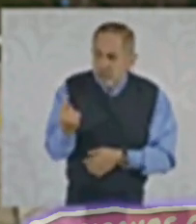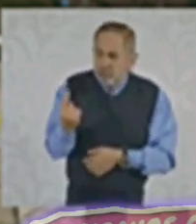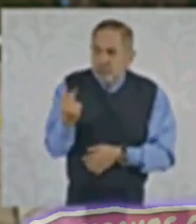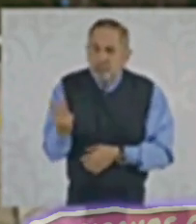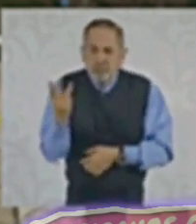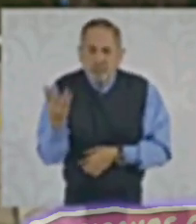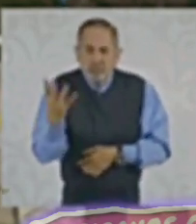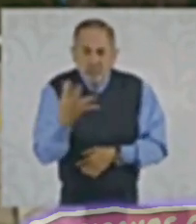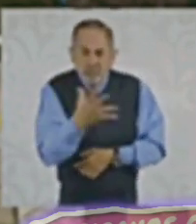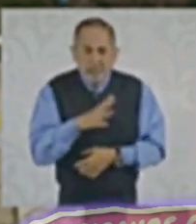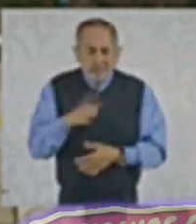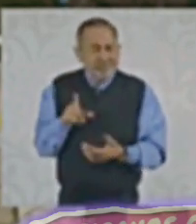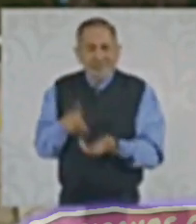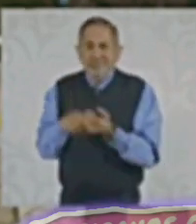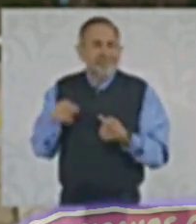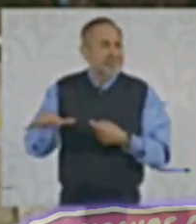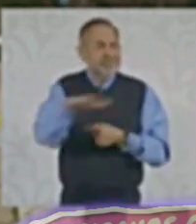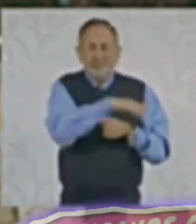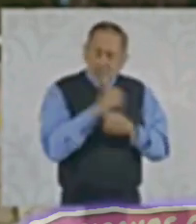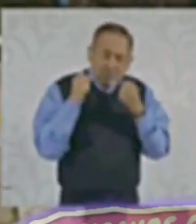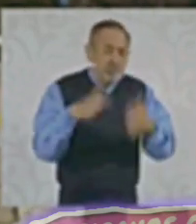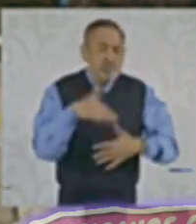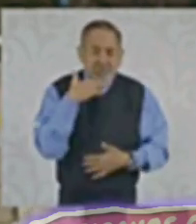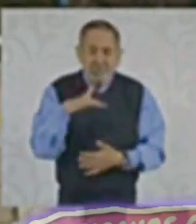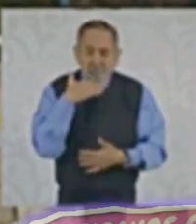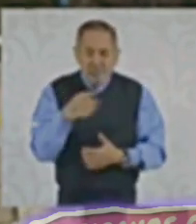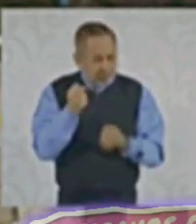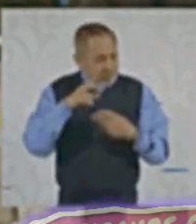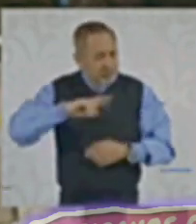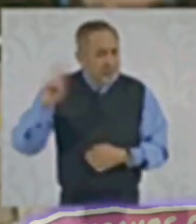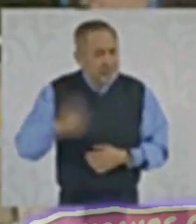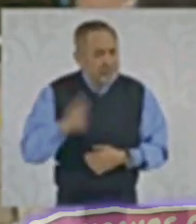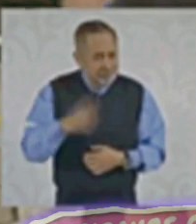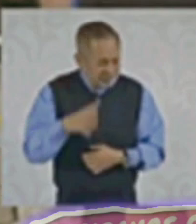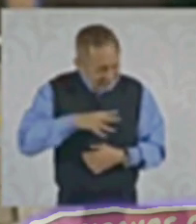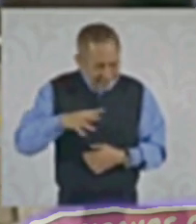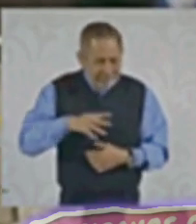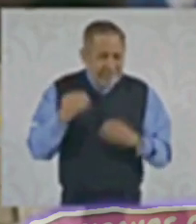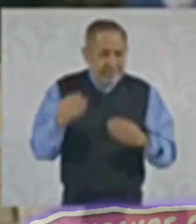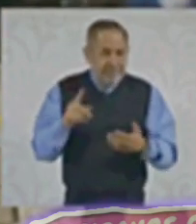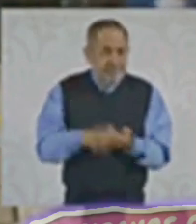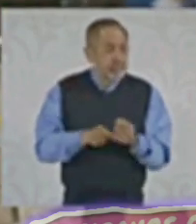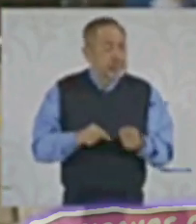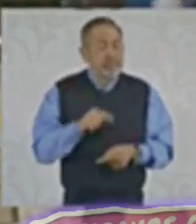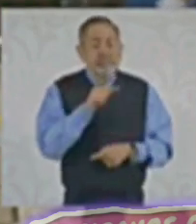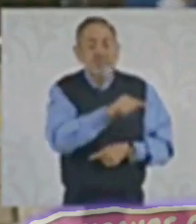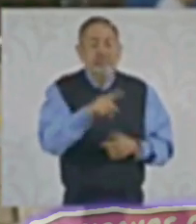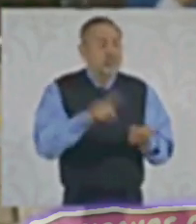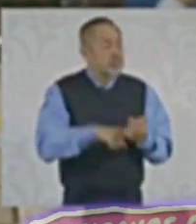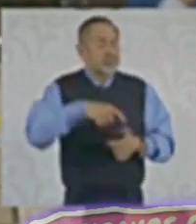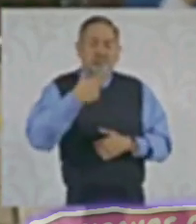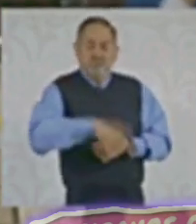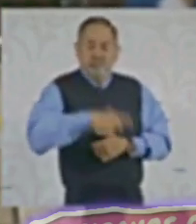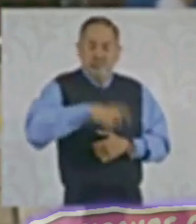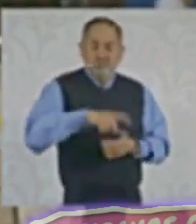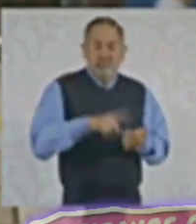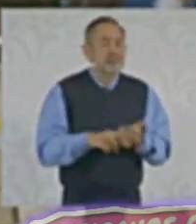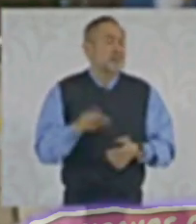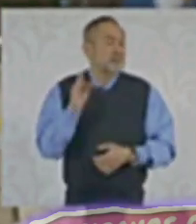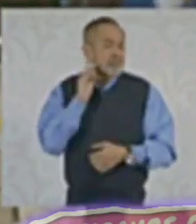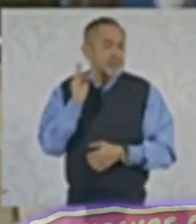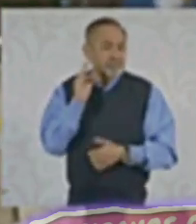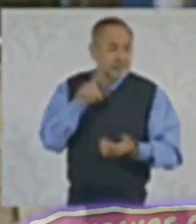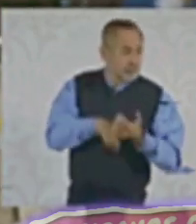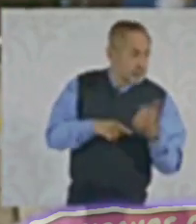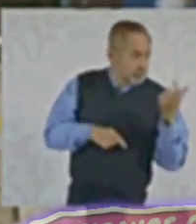corrupción existe, que en efecto el poder económico adentro de las fiscalías